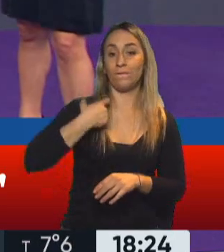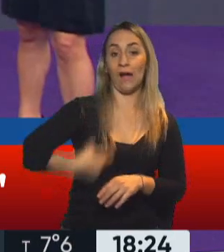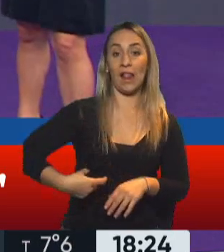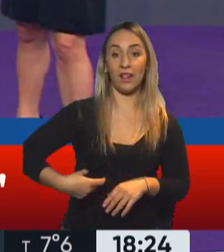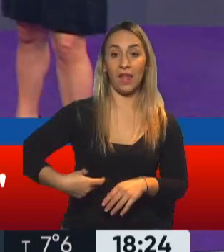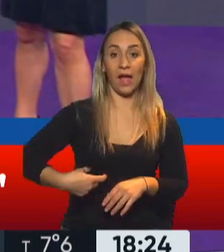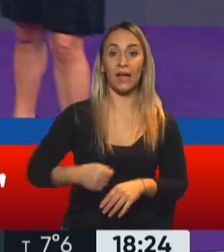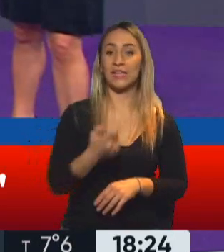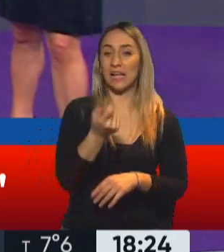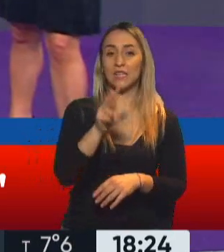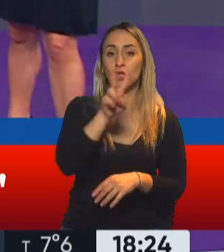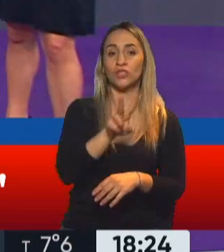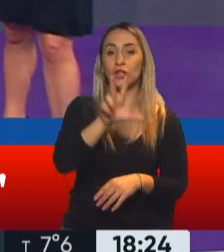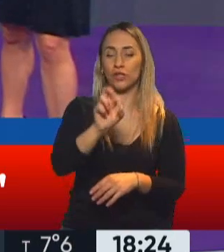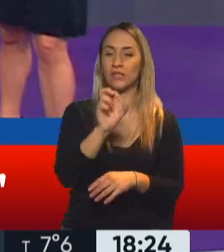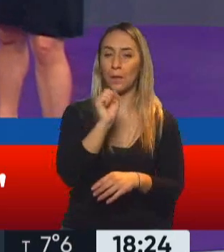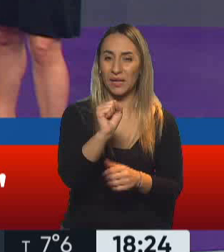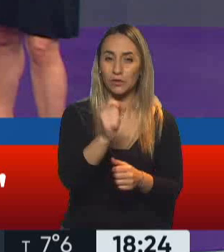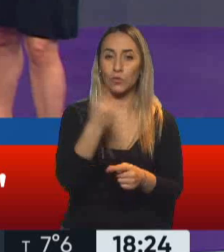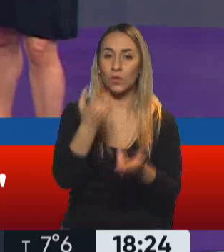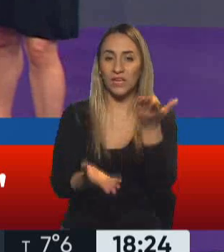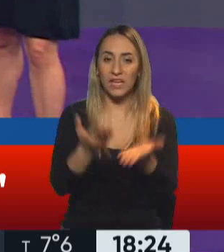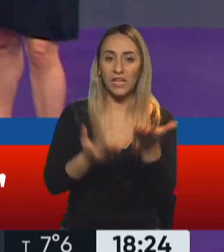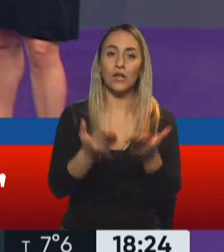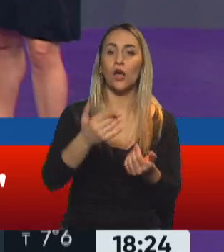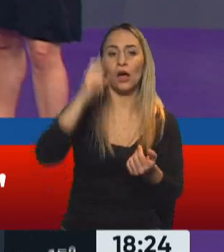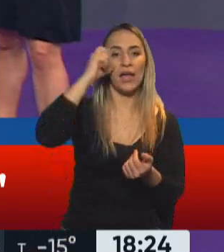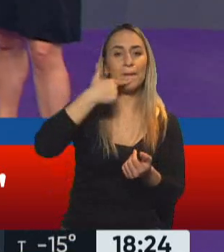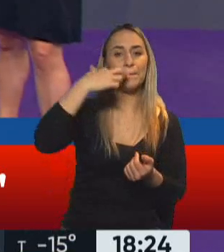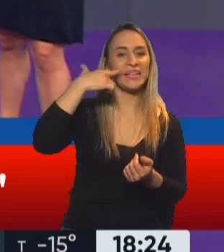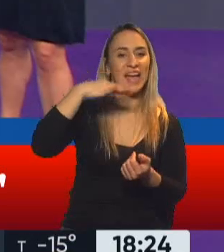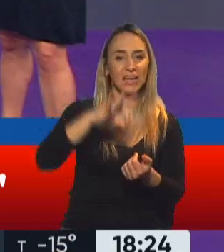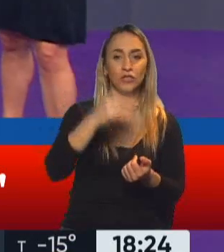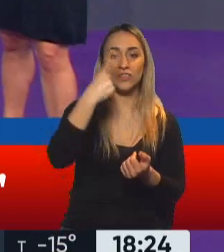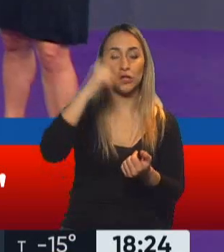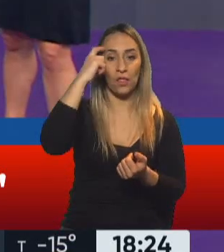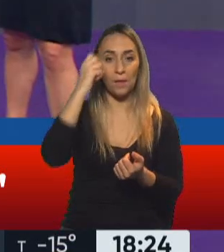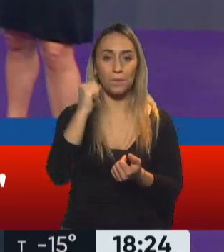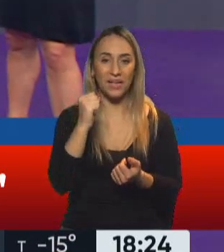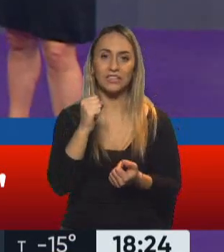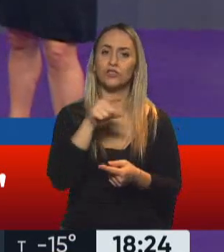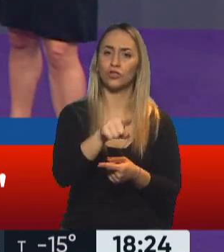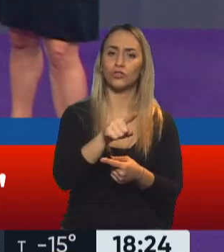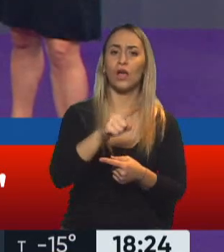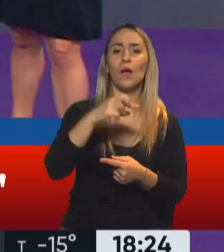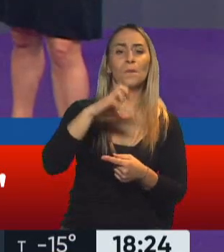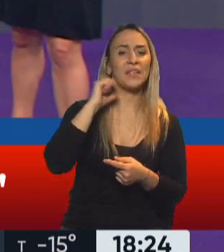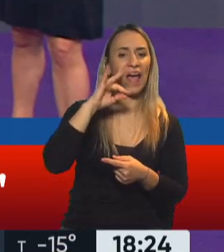casi 230 pesos el kilo, sí, espinazo 110, la tira de asado a 360 pesos el kilo,